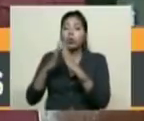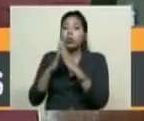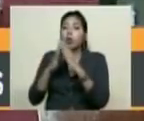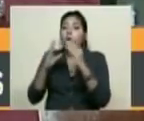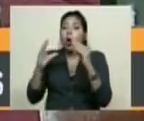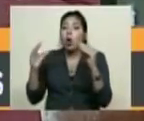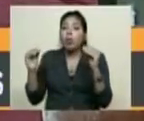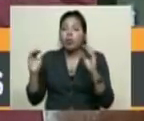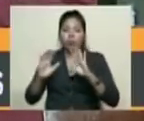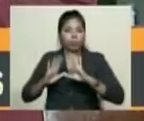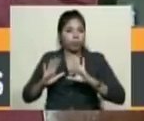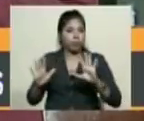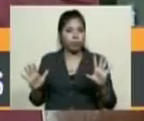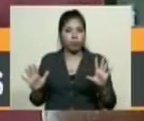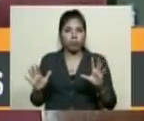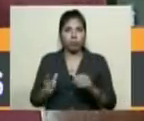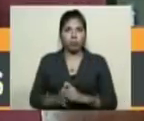solucionar.